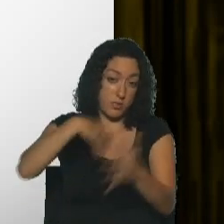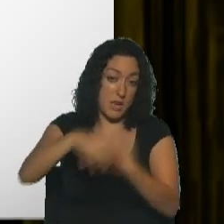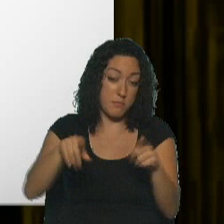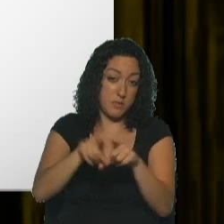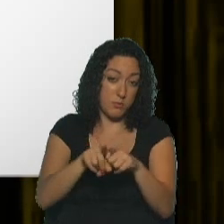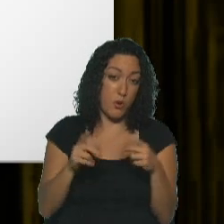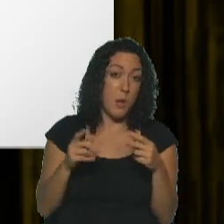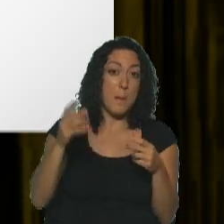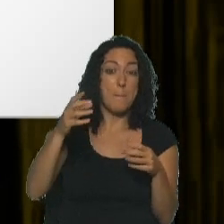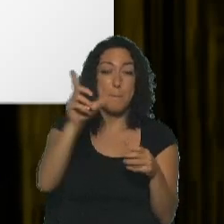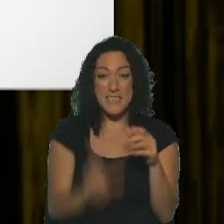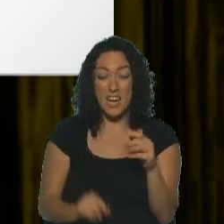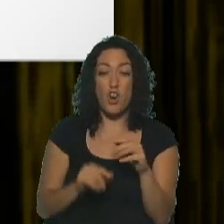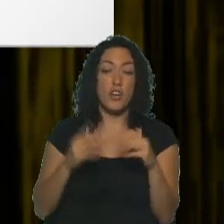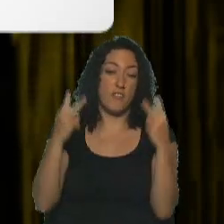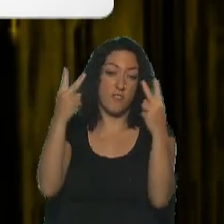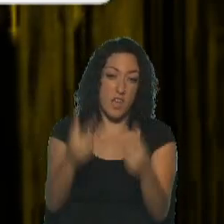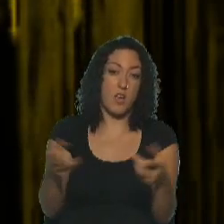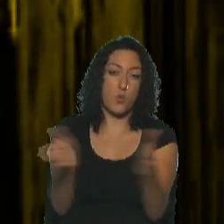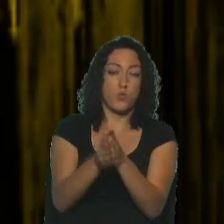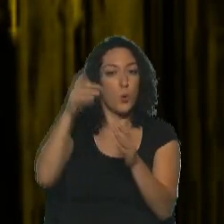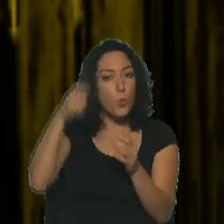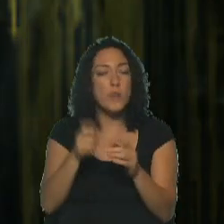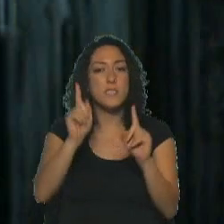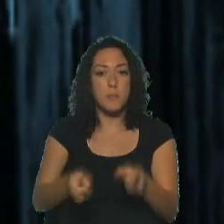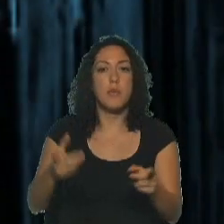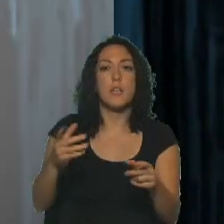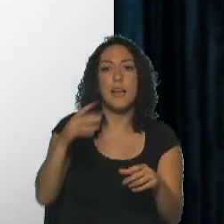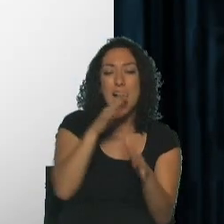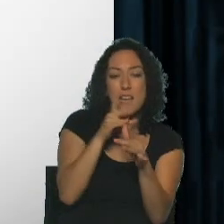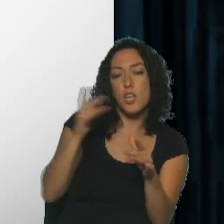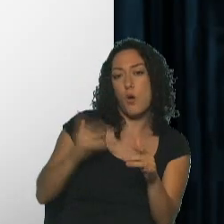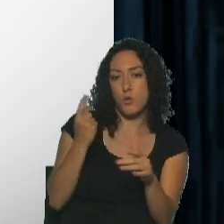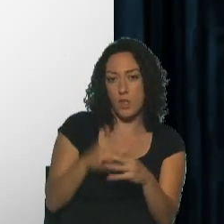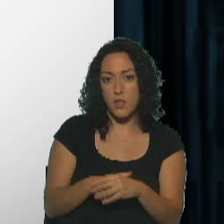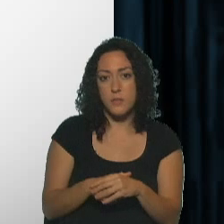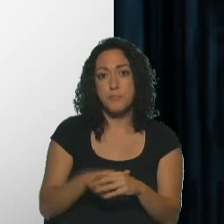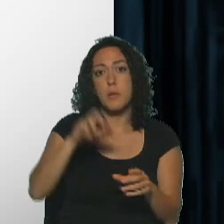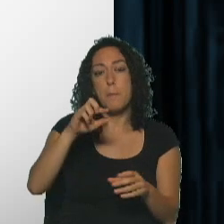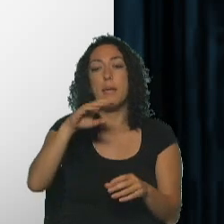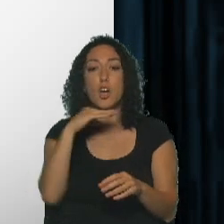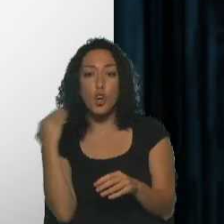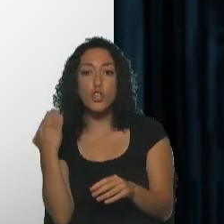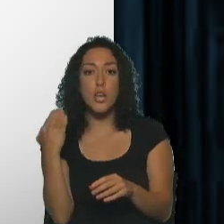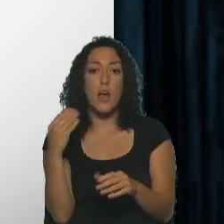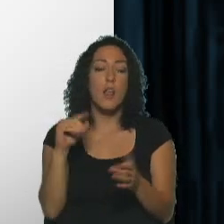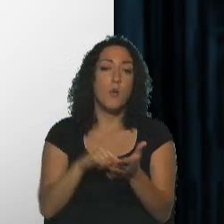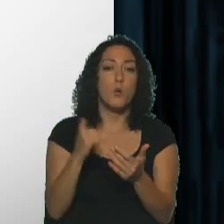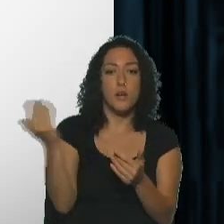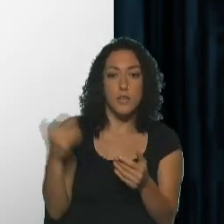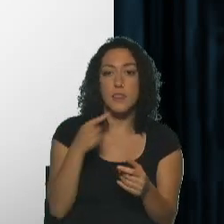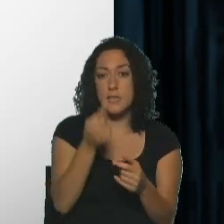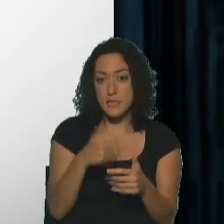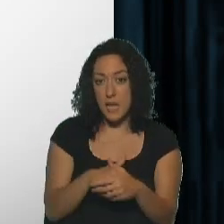la Patagonia con jueces y con autoridades de Clarín. ¿Nos vamos a otro comunicado? Nos vamos al comunicado del PJ bonaerense, Partido Justicialista. El peronismo